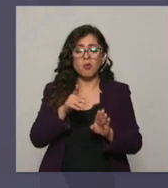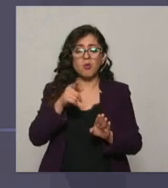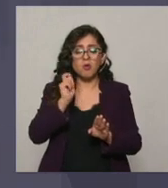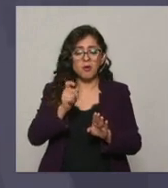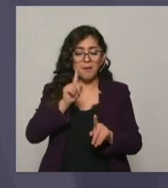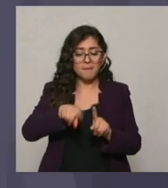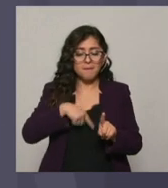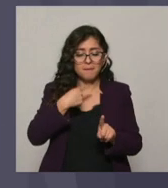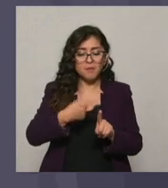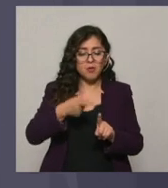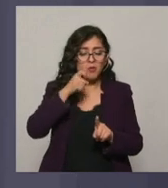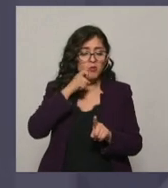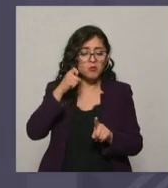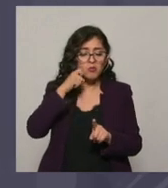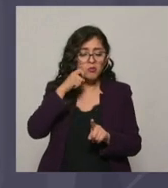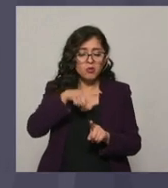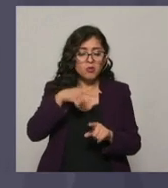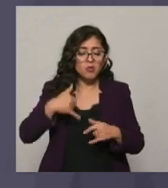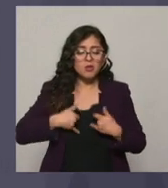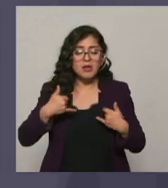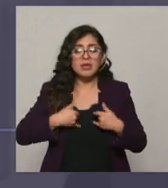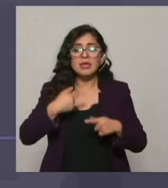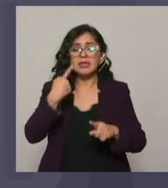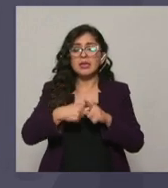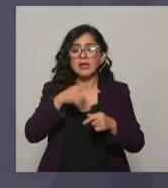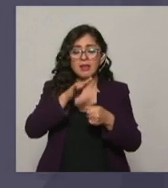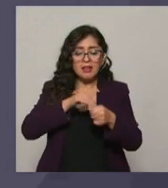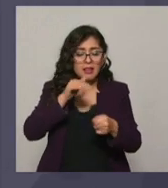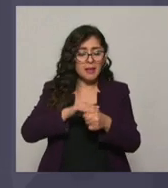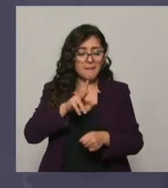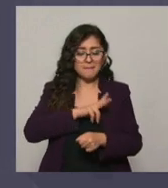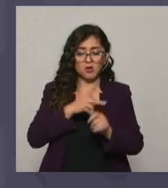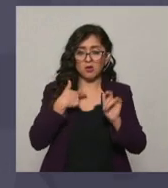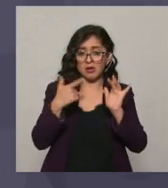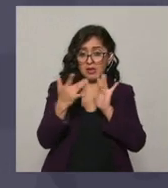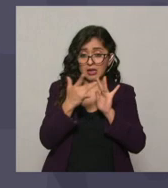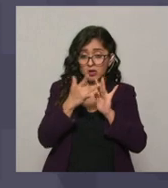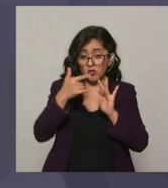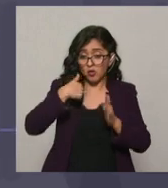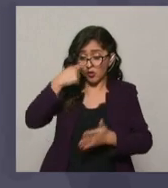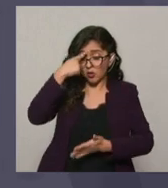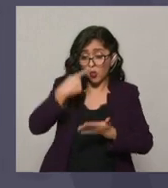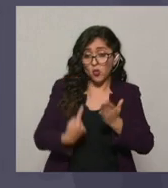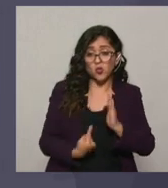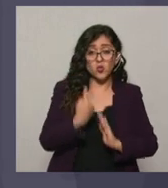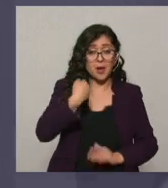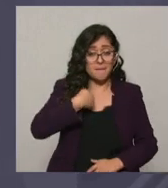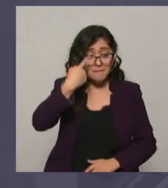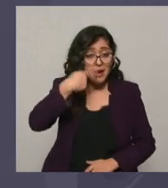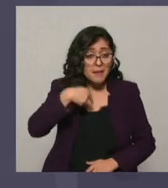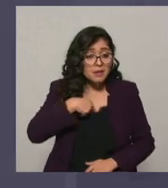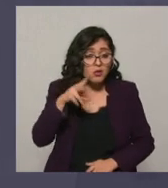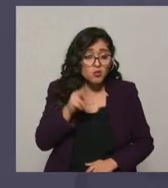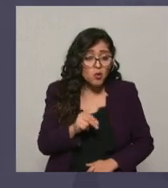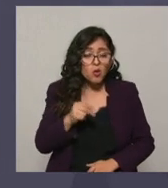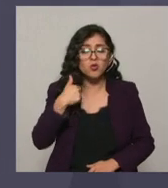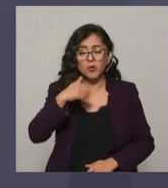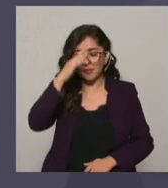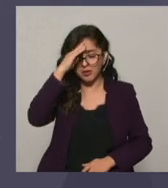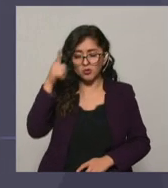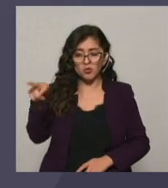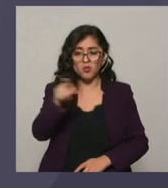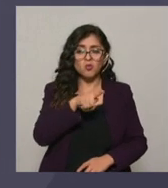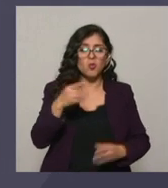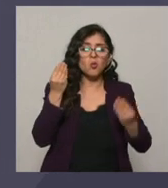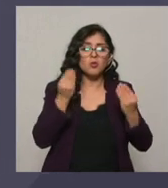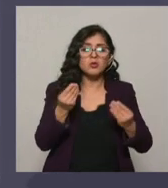de chavitas, también recibí el mismo acoso, ¿no? En mis redes. Y creo que no soy la única, creo que nos está pasando a muchas. Y hay momentos en que me canso